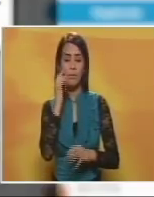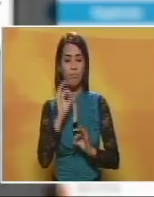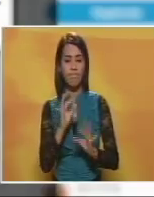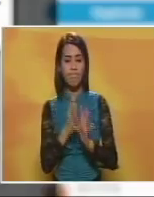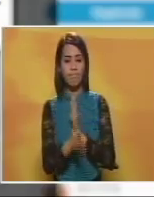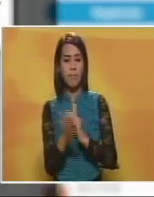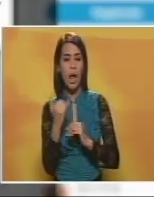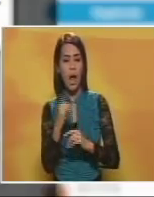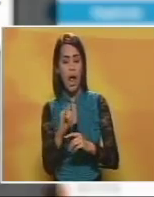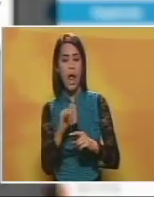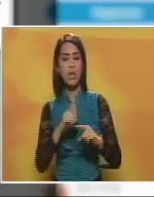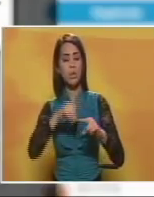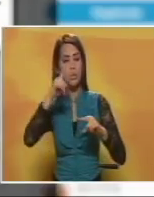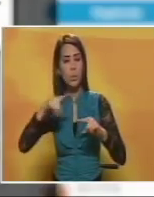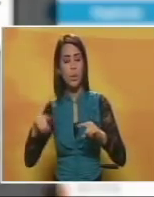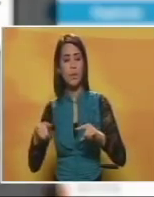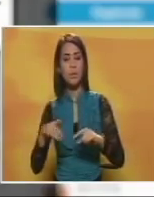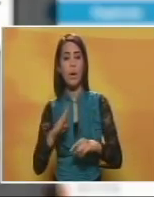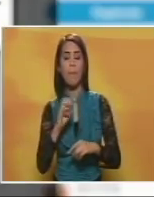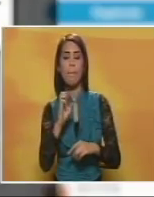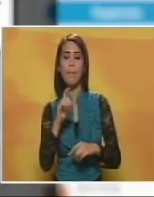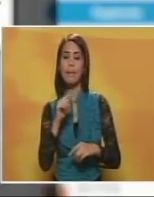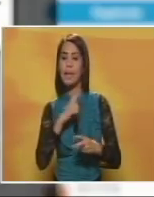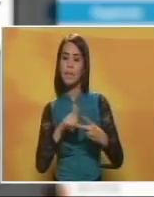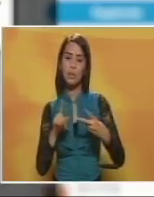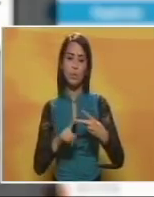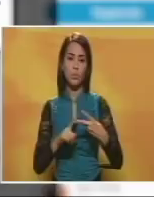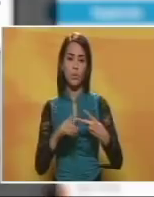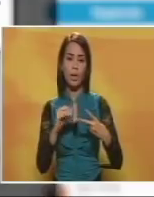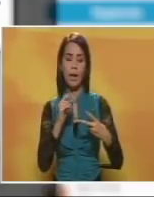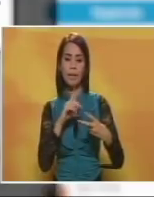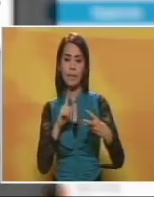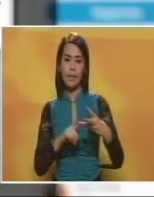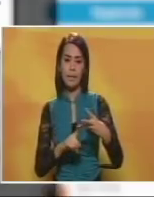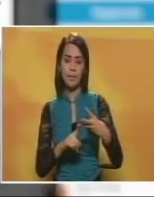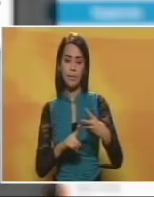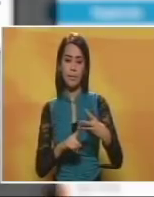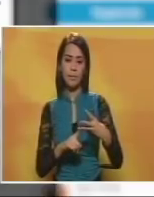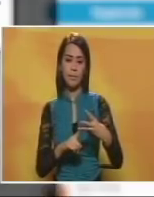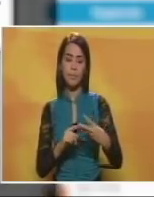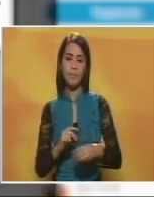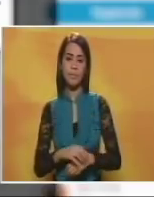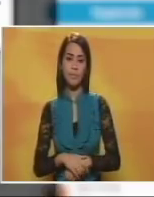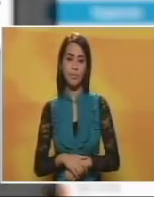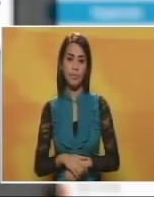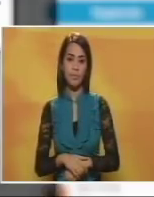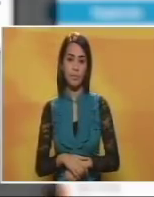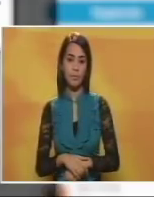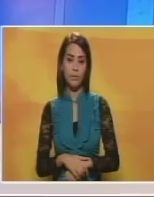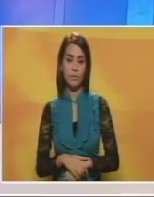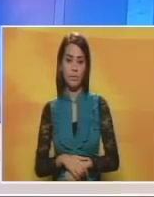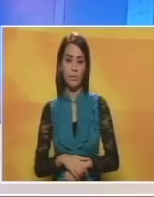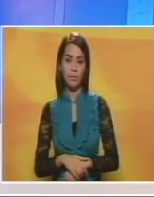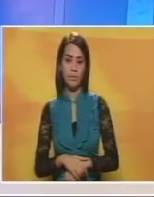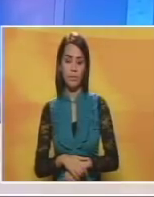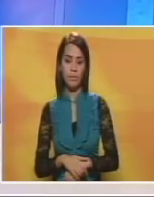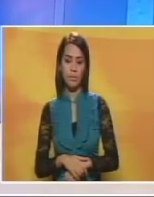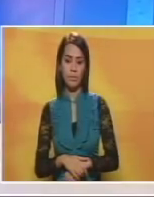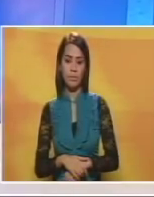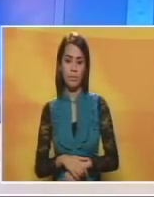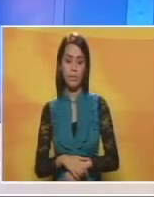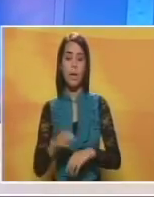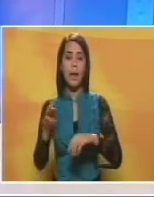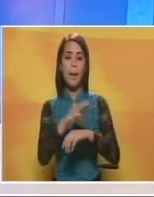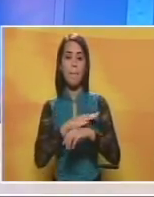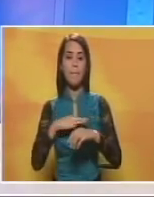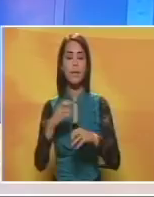avería en los circuitos de las comunidades de Betania, Cartanal, La Mata, Suape y Ocumare. El